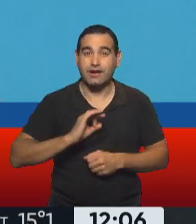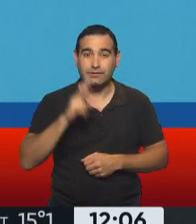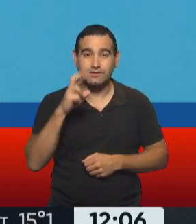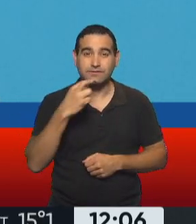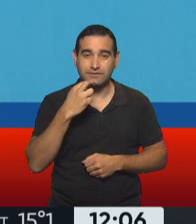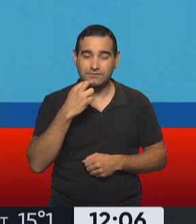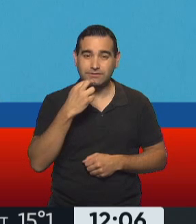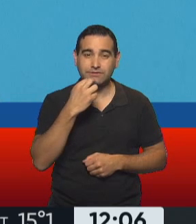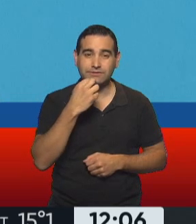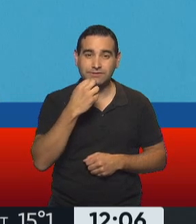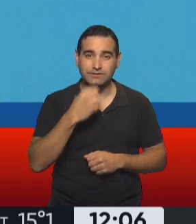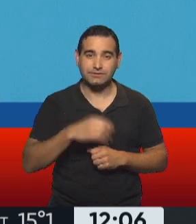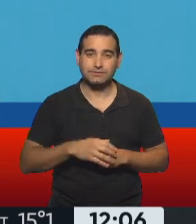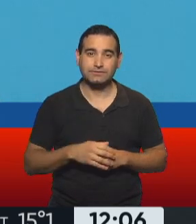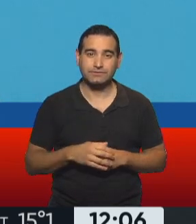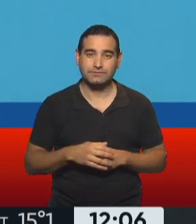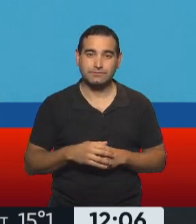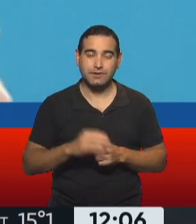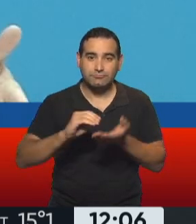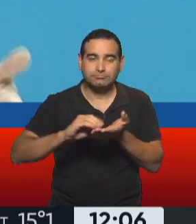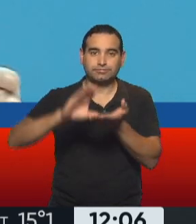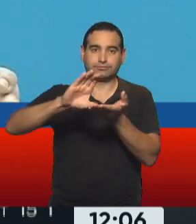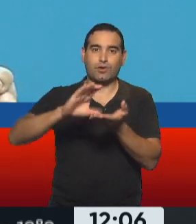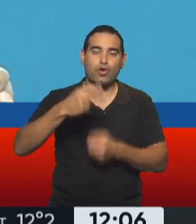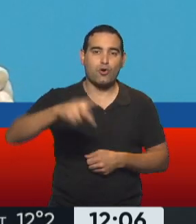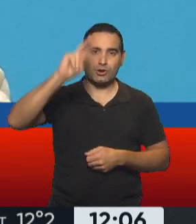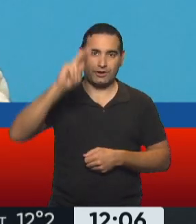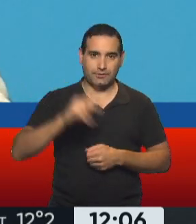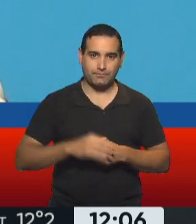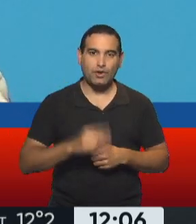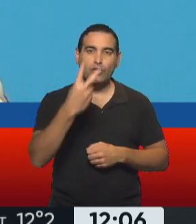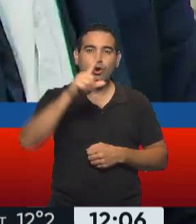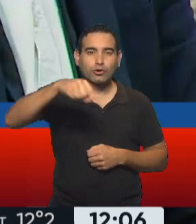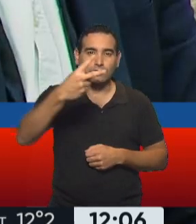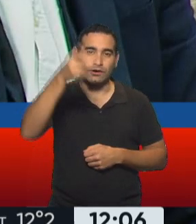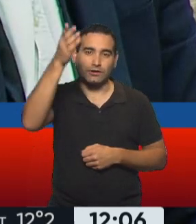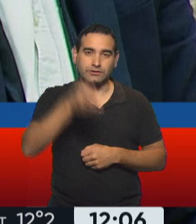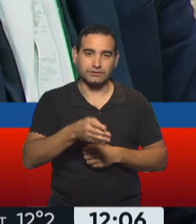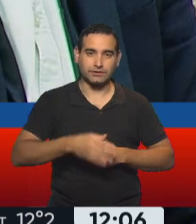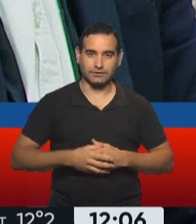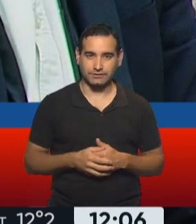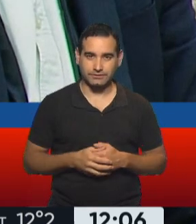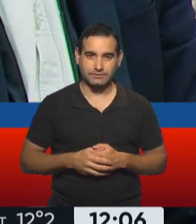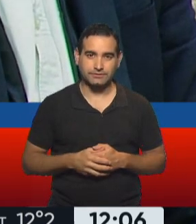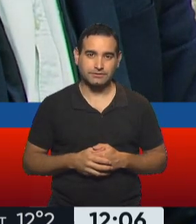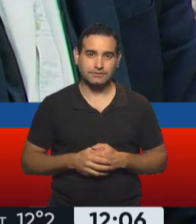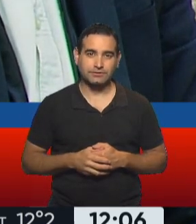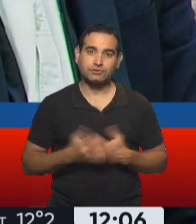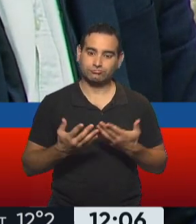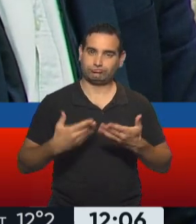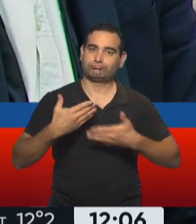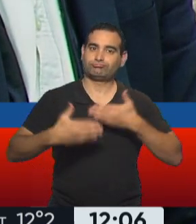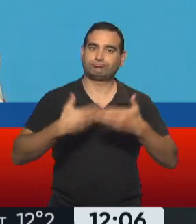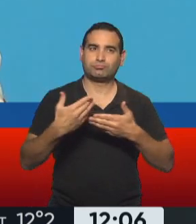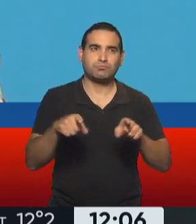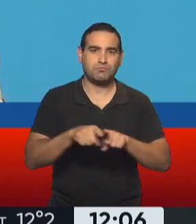2019, el último presupuesto de Macri, a ser el doble el día de hoy, 2,2%. A recuperar los niveles